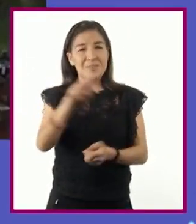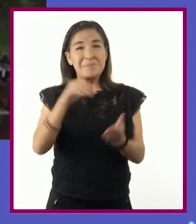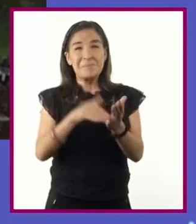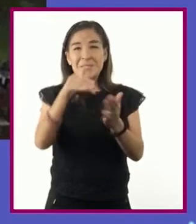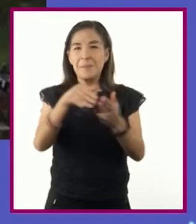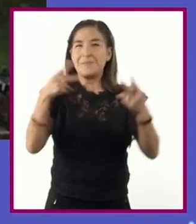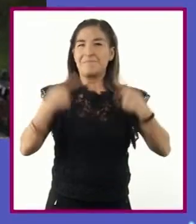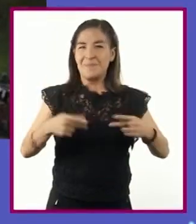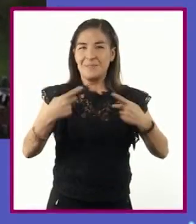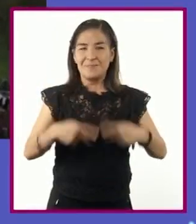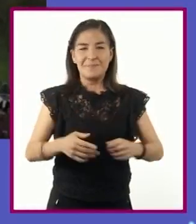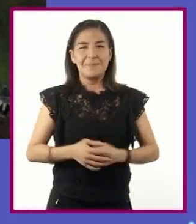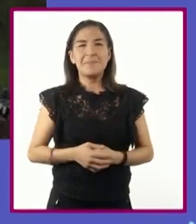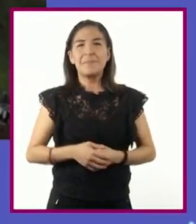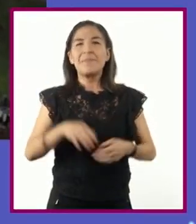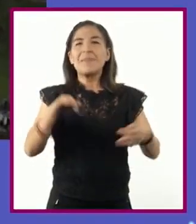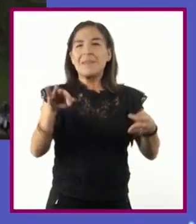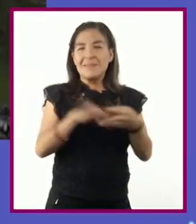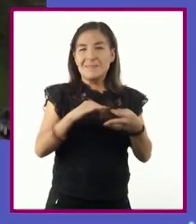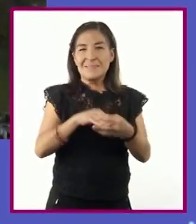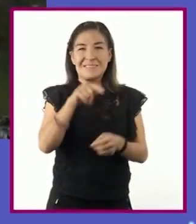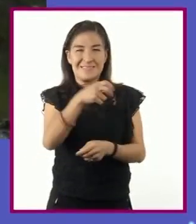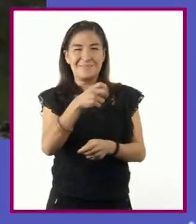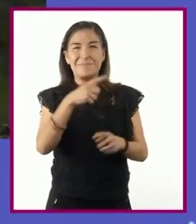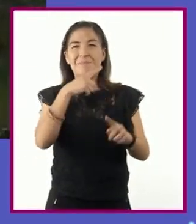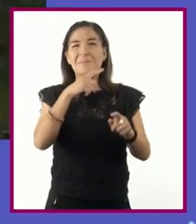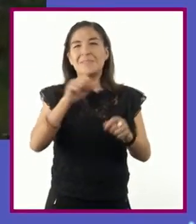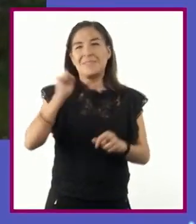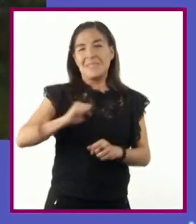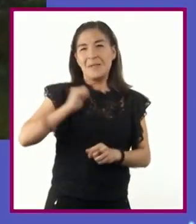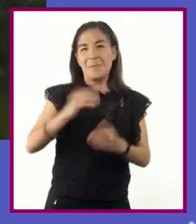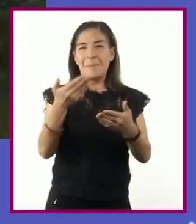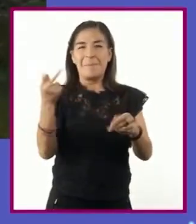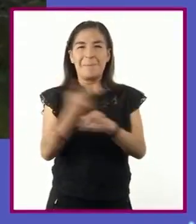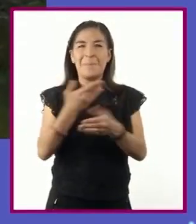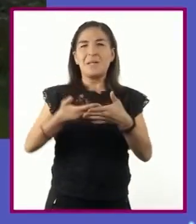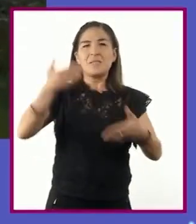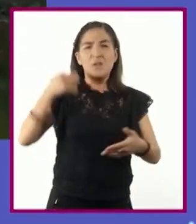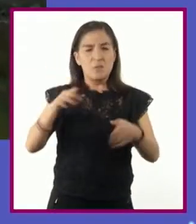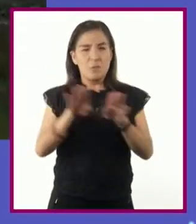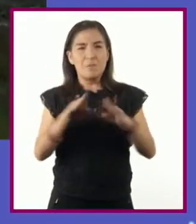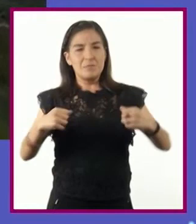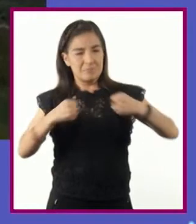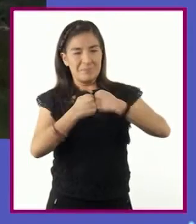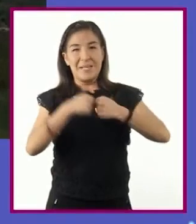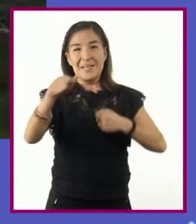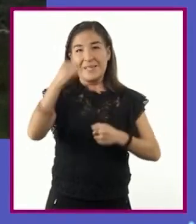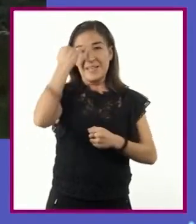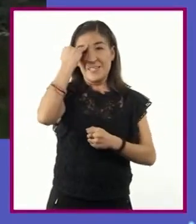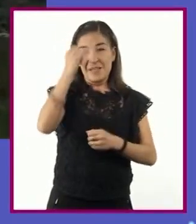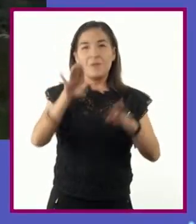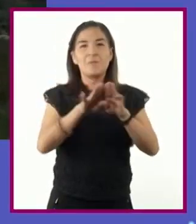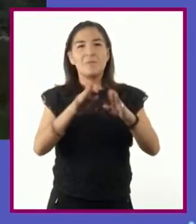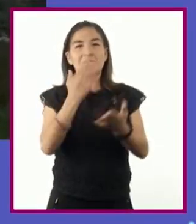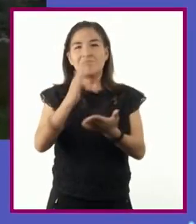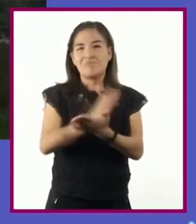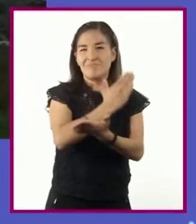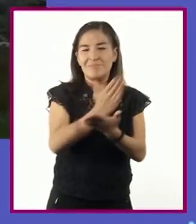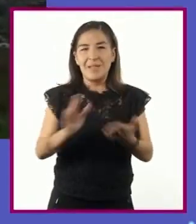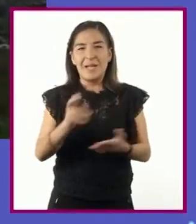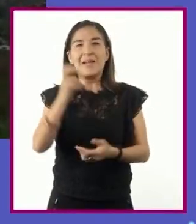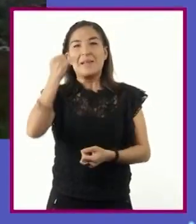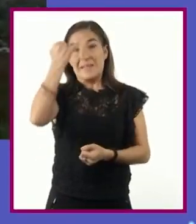habitantes. A mediados del siglo pasado, el territorio indio fue dividido en dos estados, India y